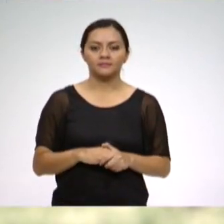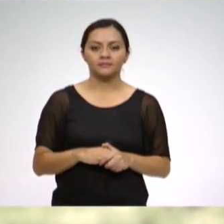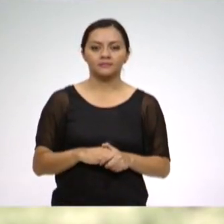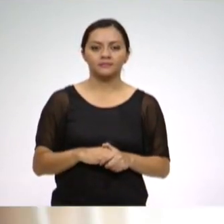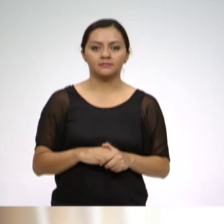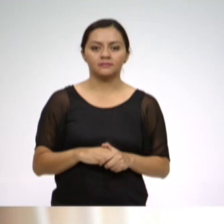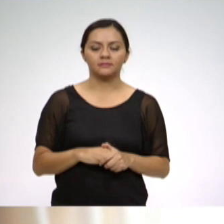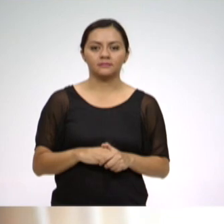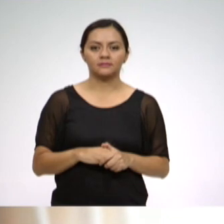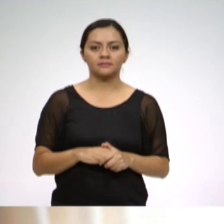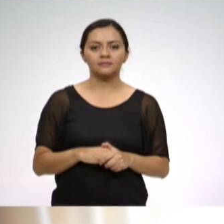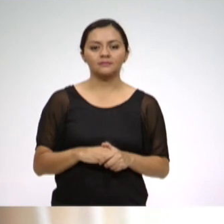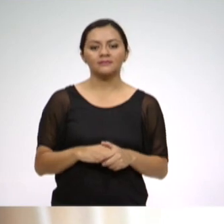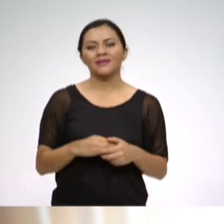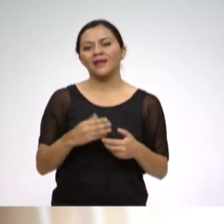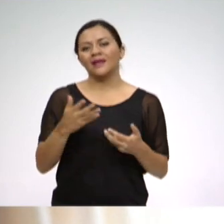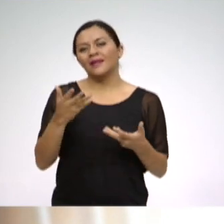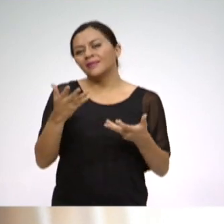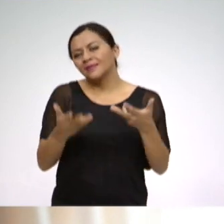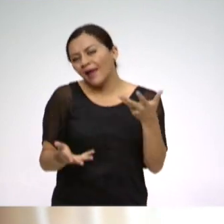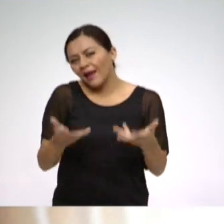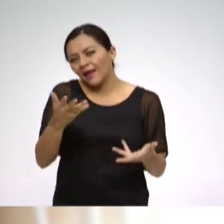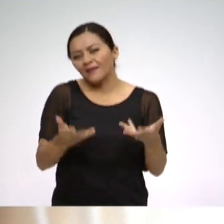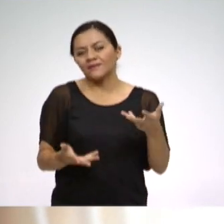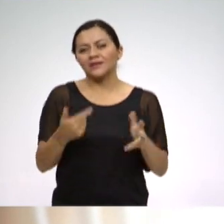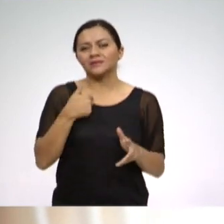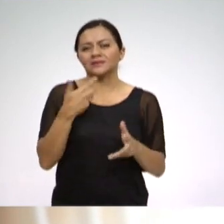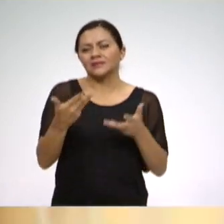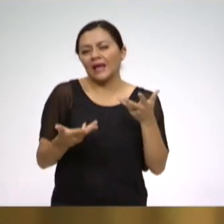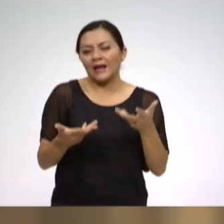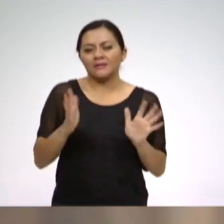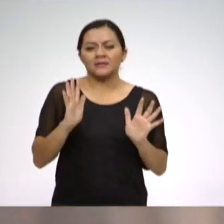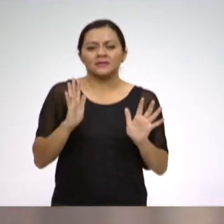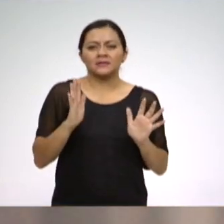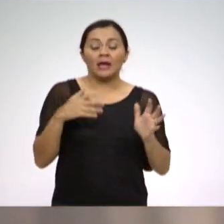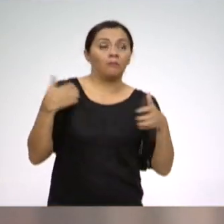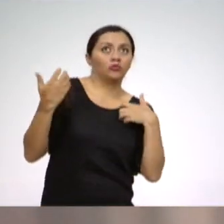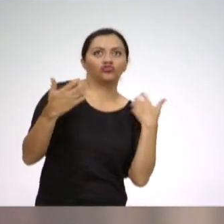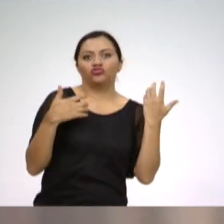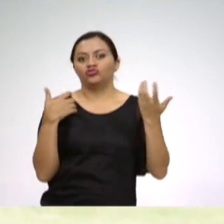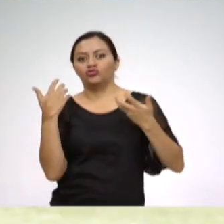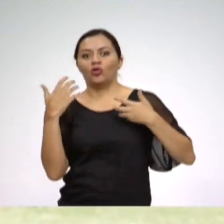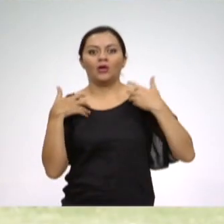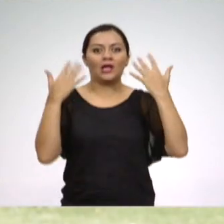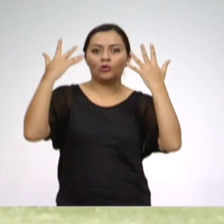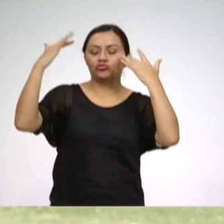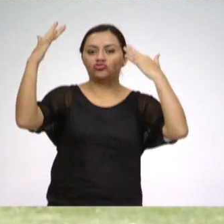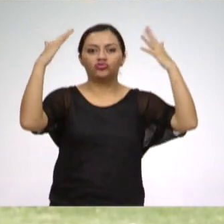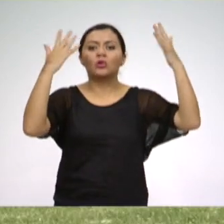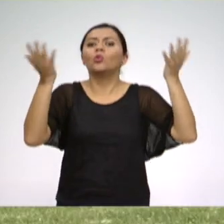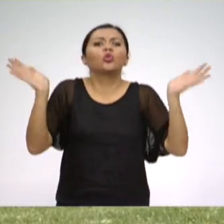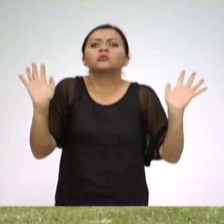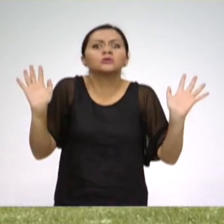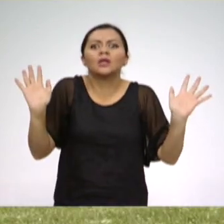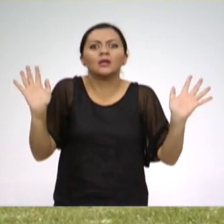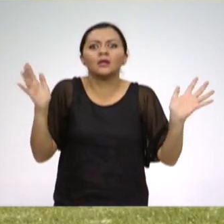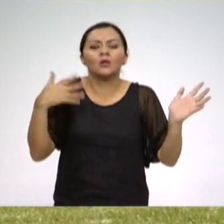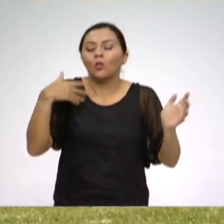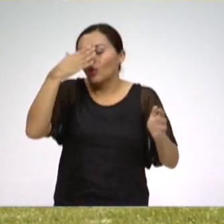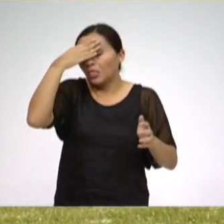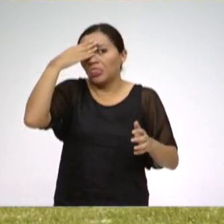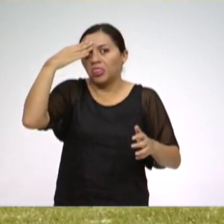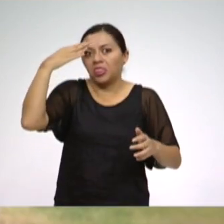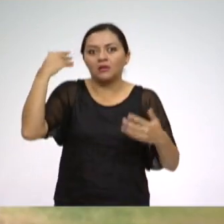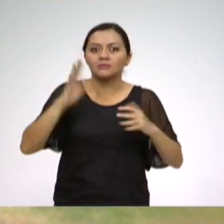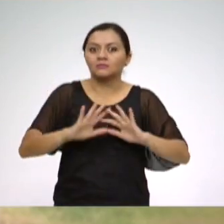Tal vez por, bueno, no decirlo en la emoción, no sé, ¿no? Pero se nos olvidó de todo ese momento. Tiene que nacer